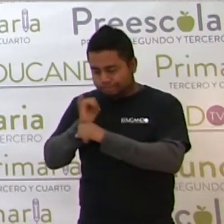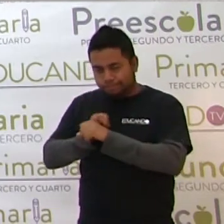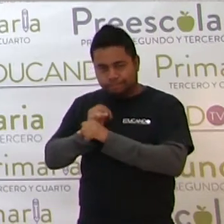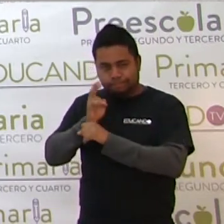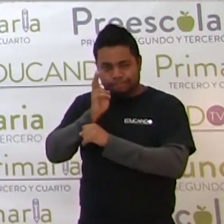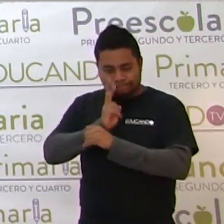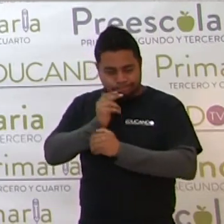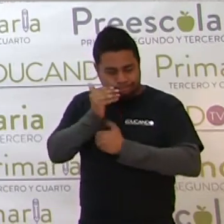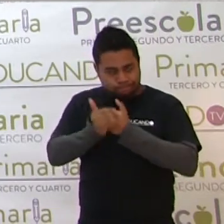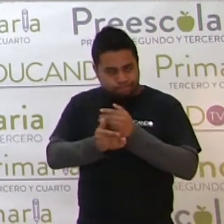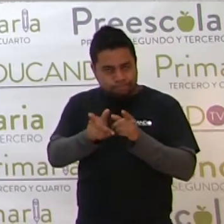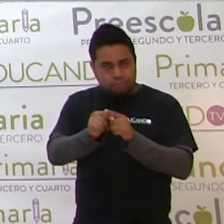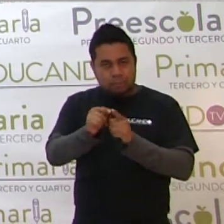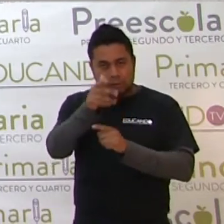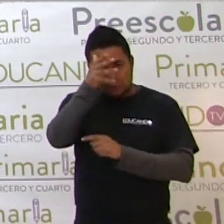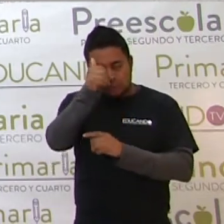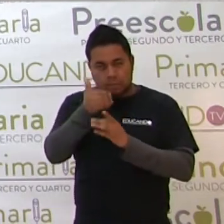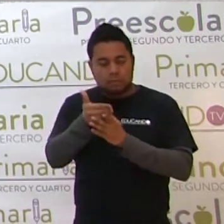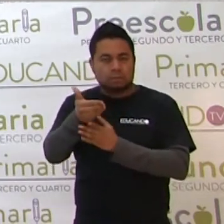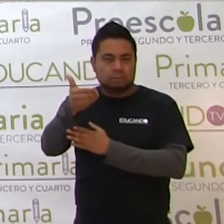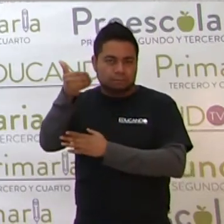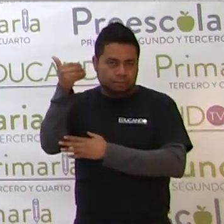ya antes, si tú recuerdas,